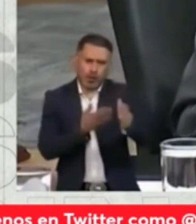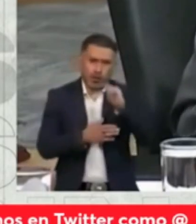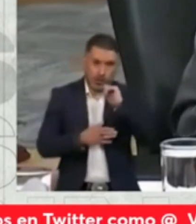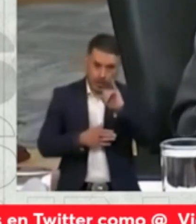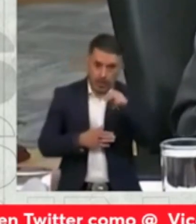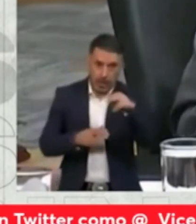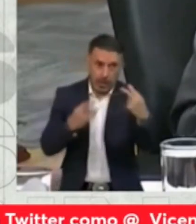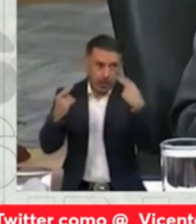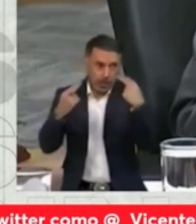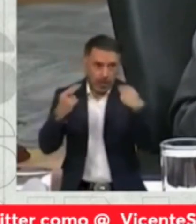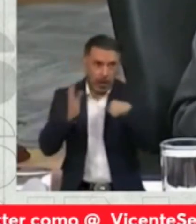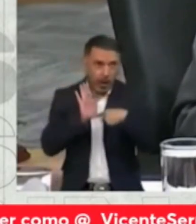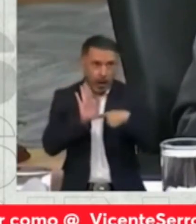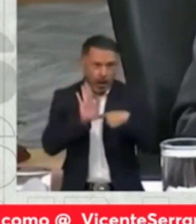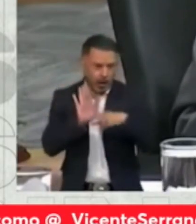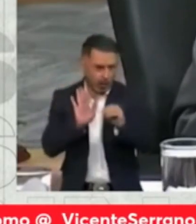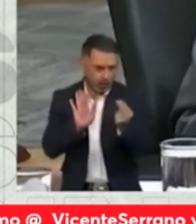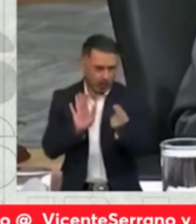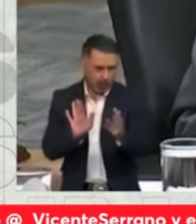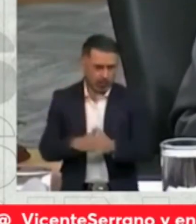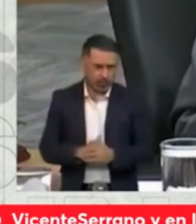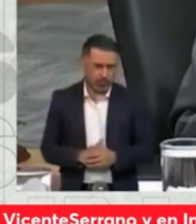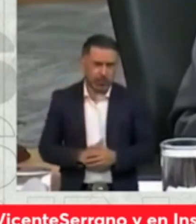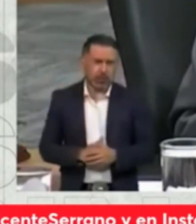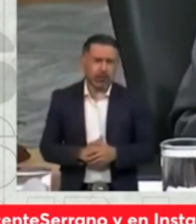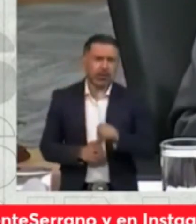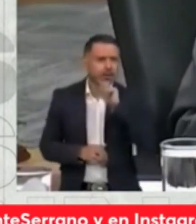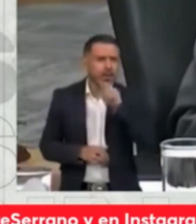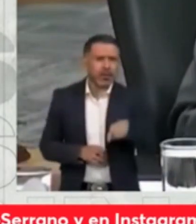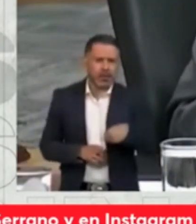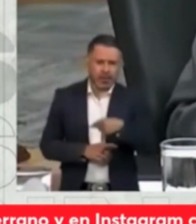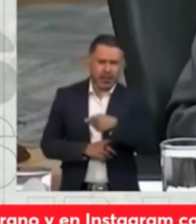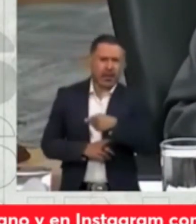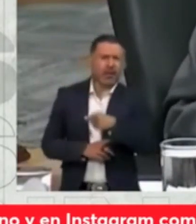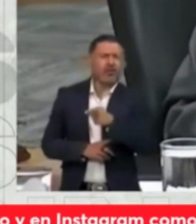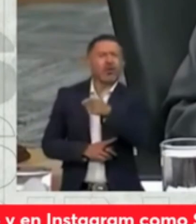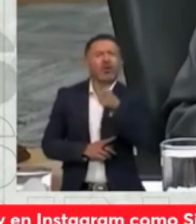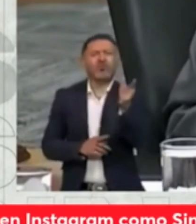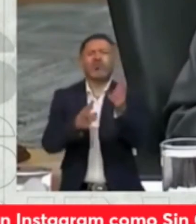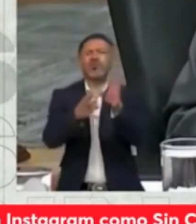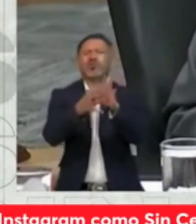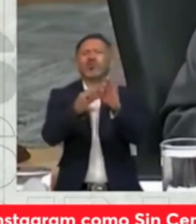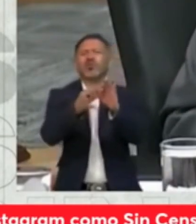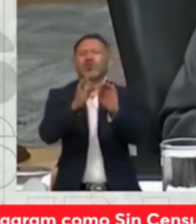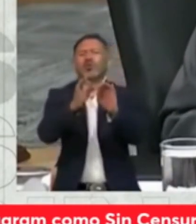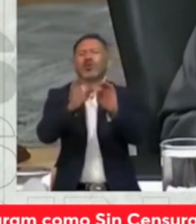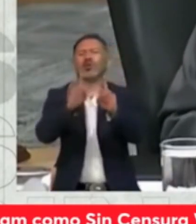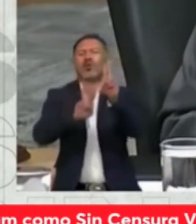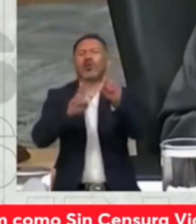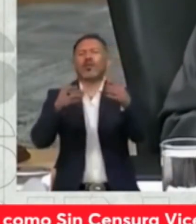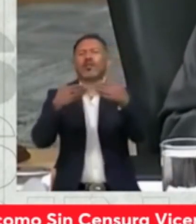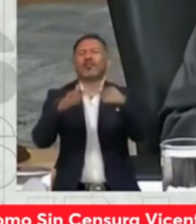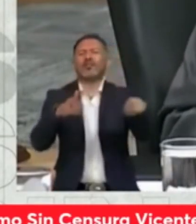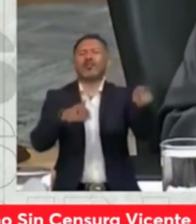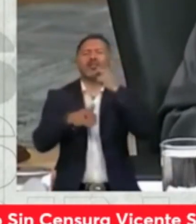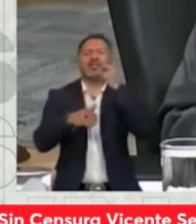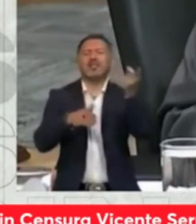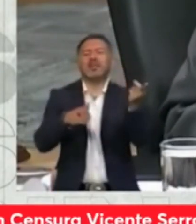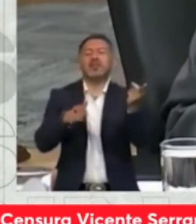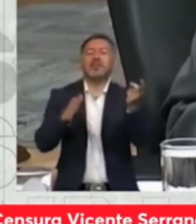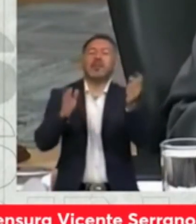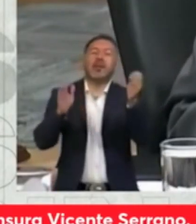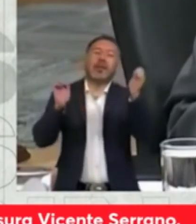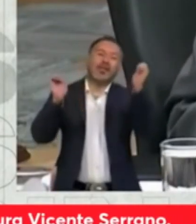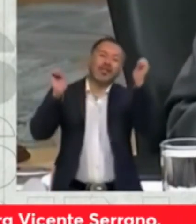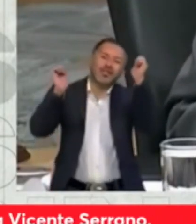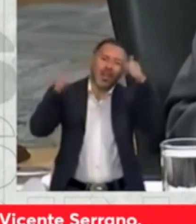a la preocupación, lo voy a decir como lo dicen los comentócratas, sobre una narcoelección,